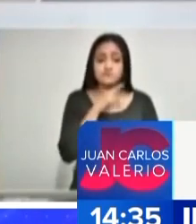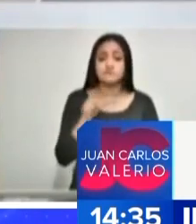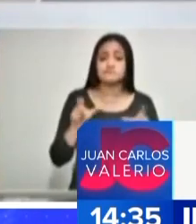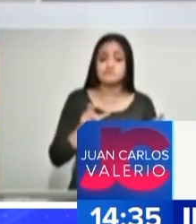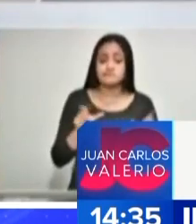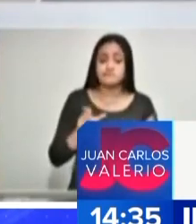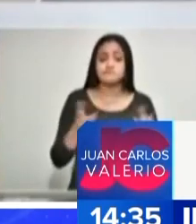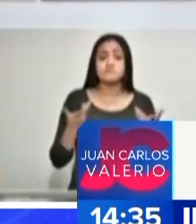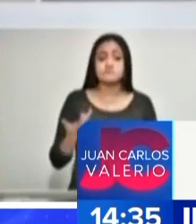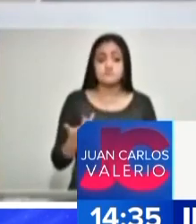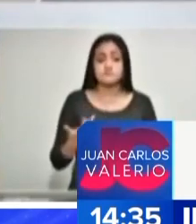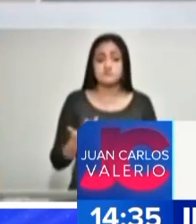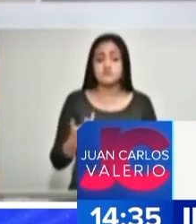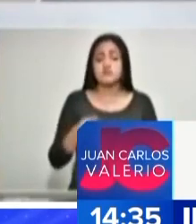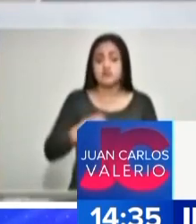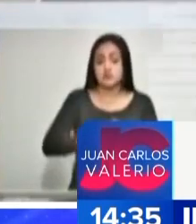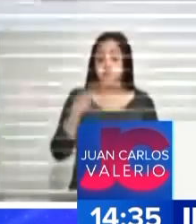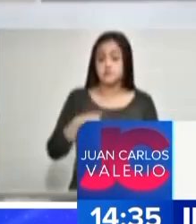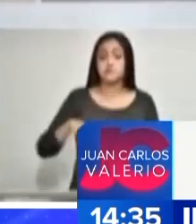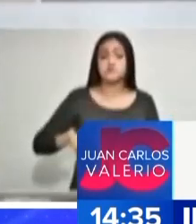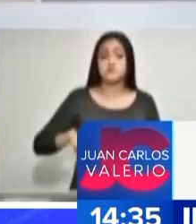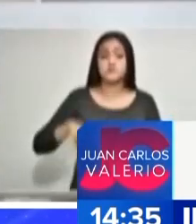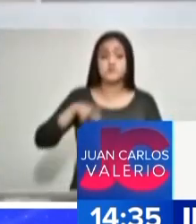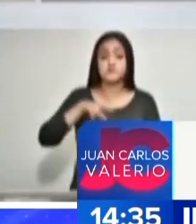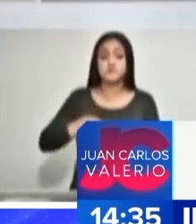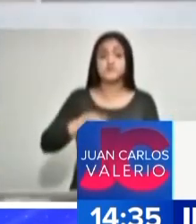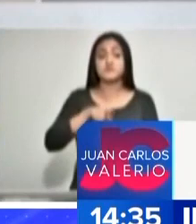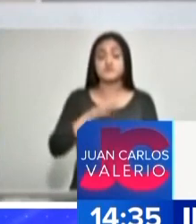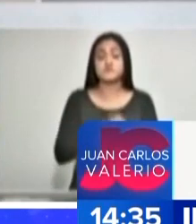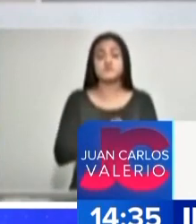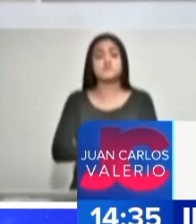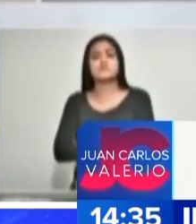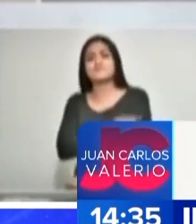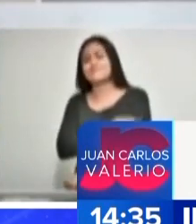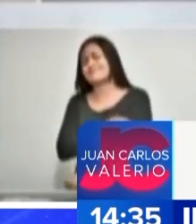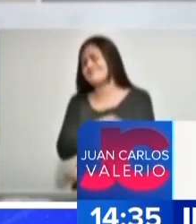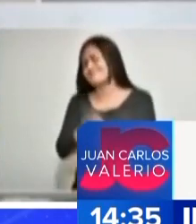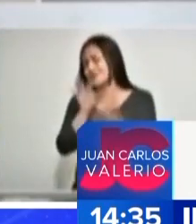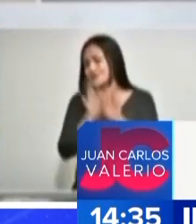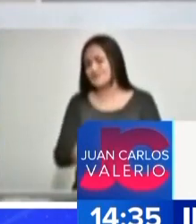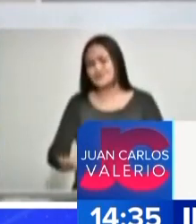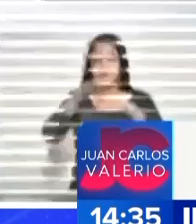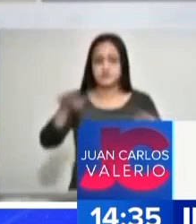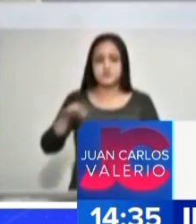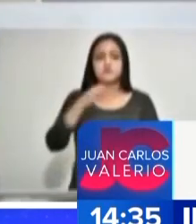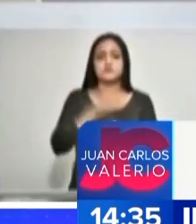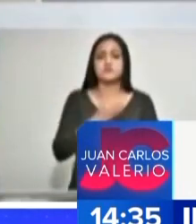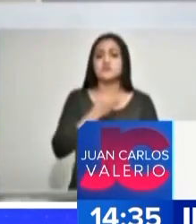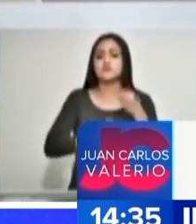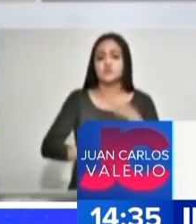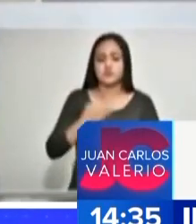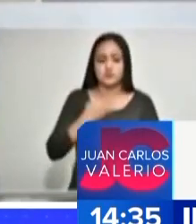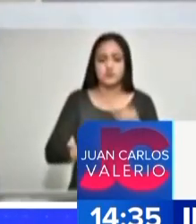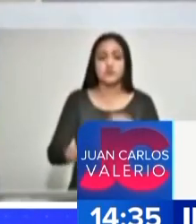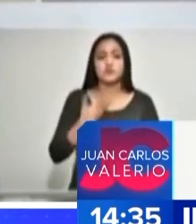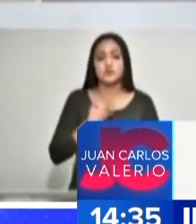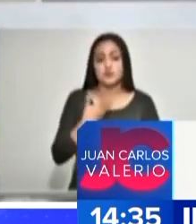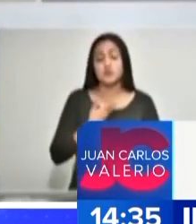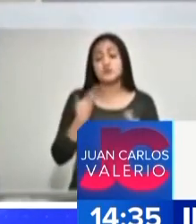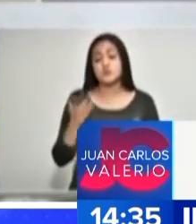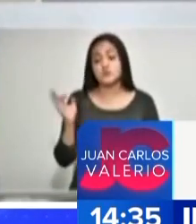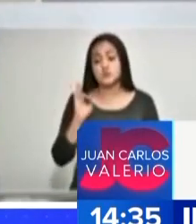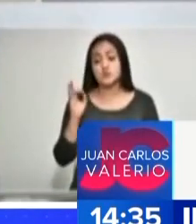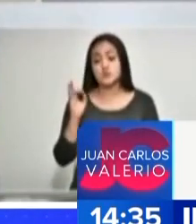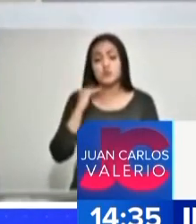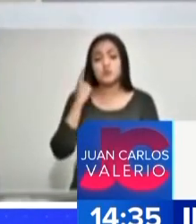control, digamos, hospitalario, no de la pandemia. Las acciones de vacunación, que estamos a todo vapor, nos va a dar la oportunidad